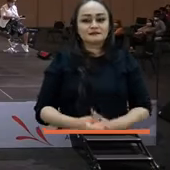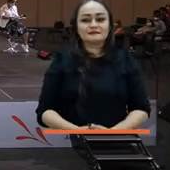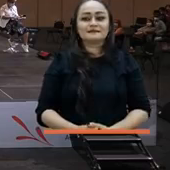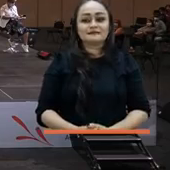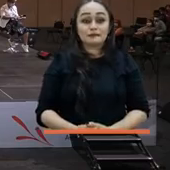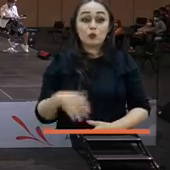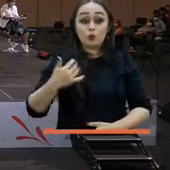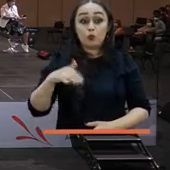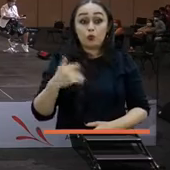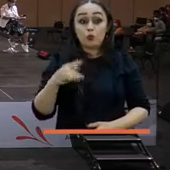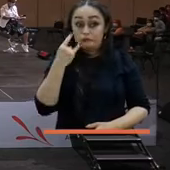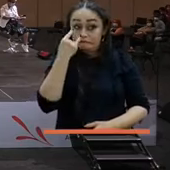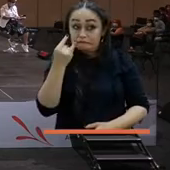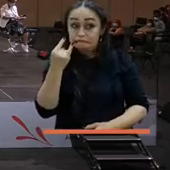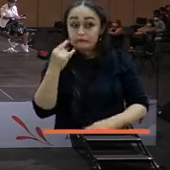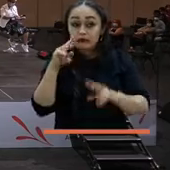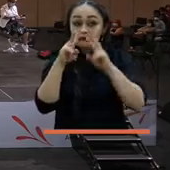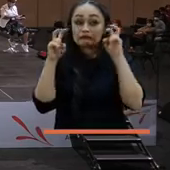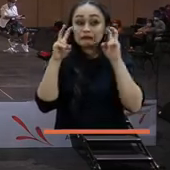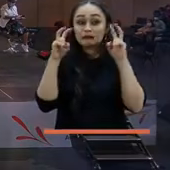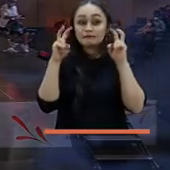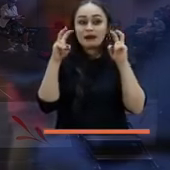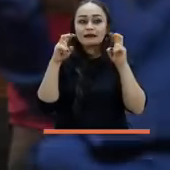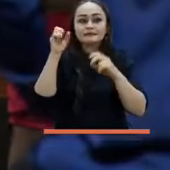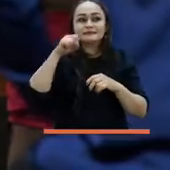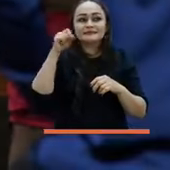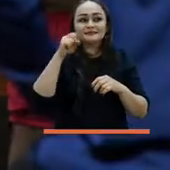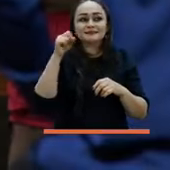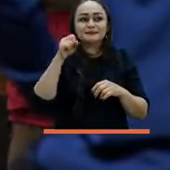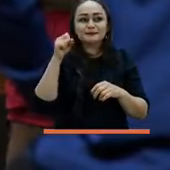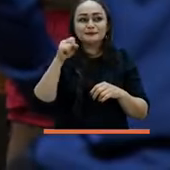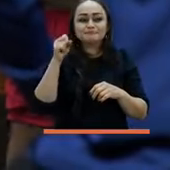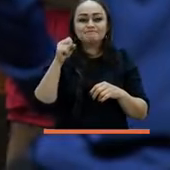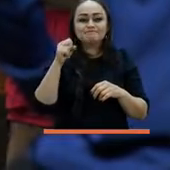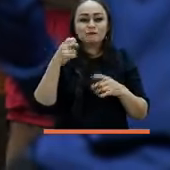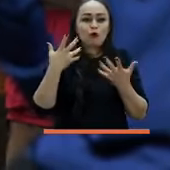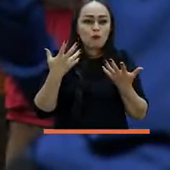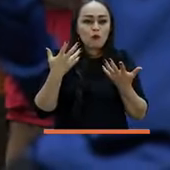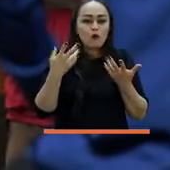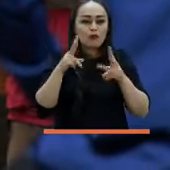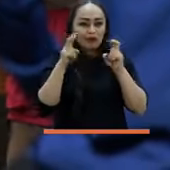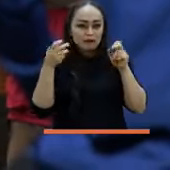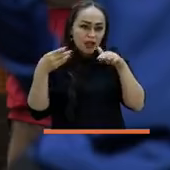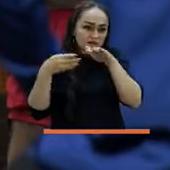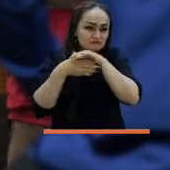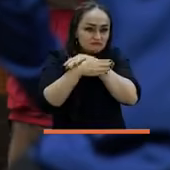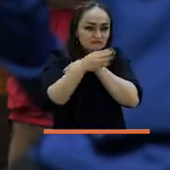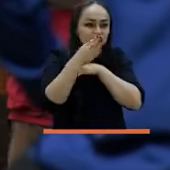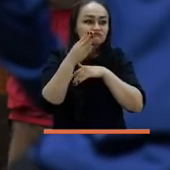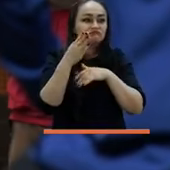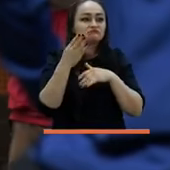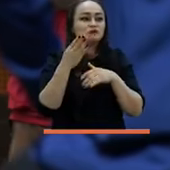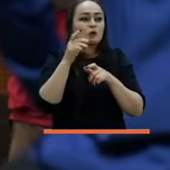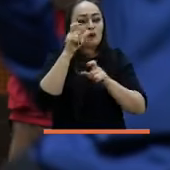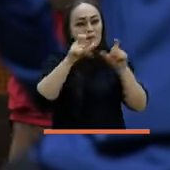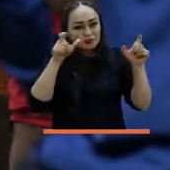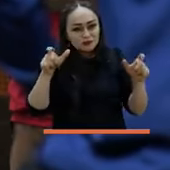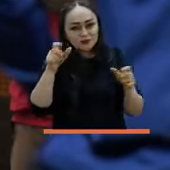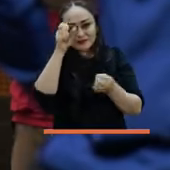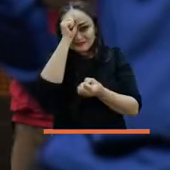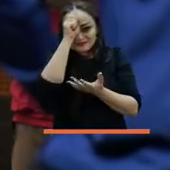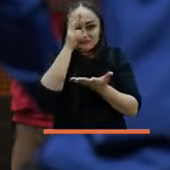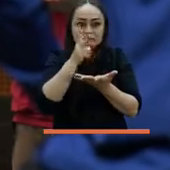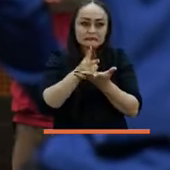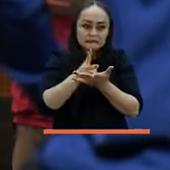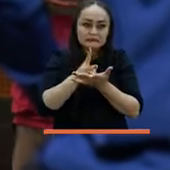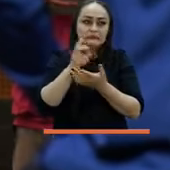es muy interesante el tema me parece que se ha centrado un poco en el acceso de las personas en diversidad por